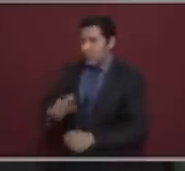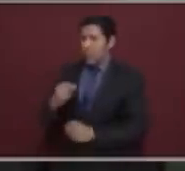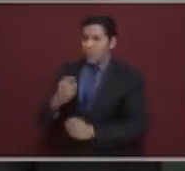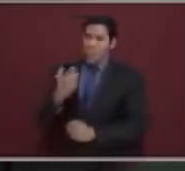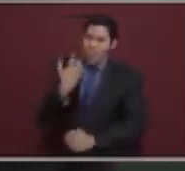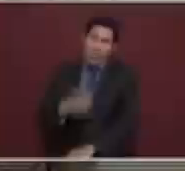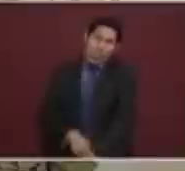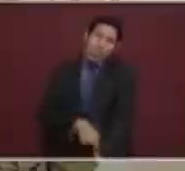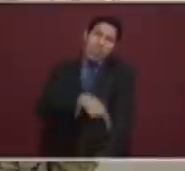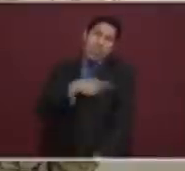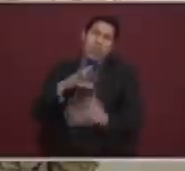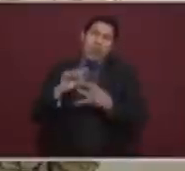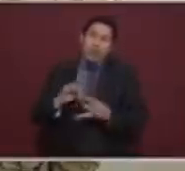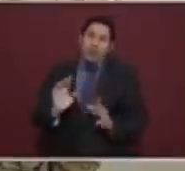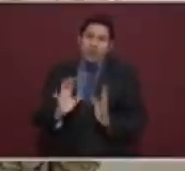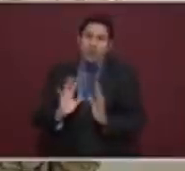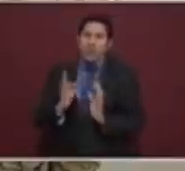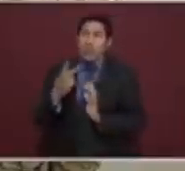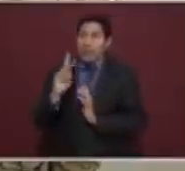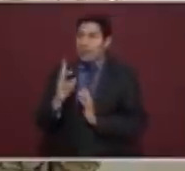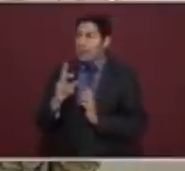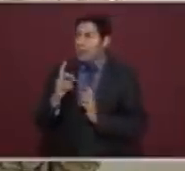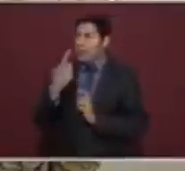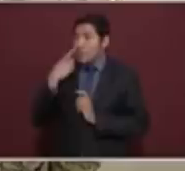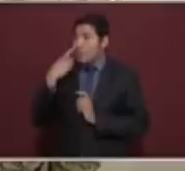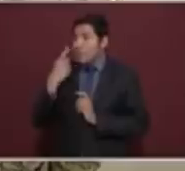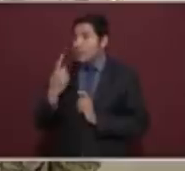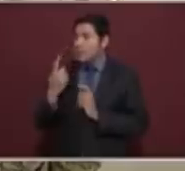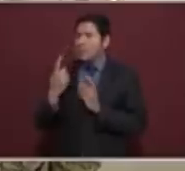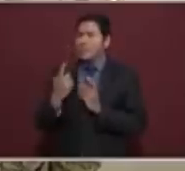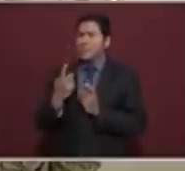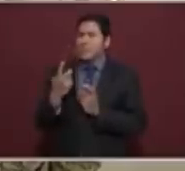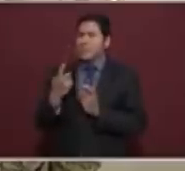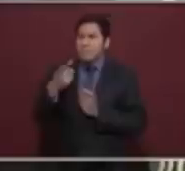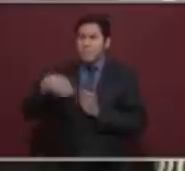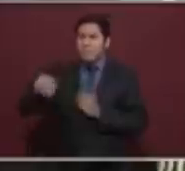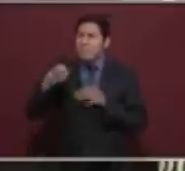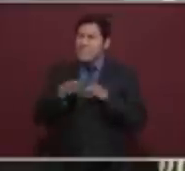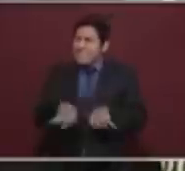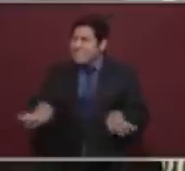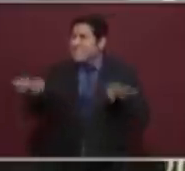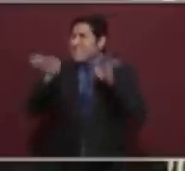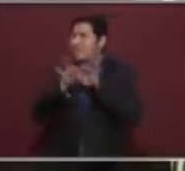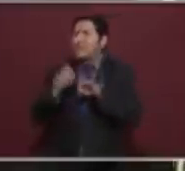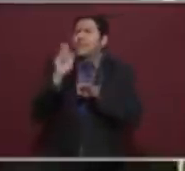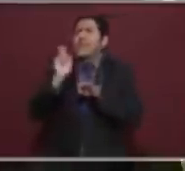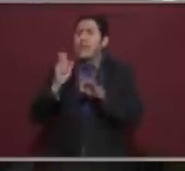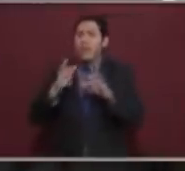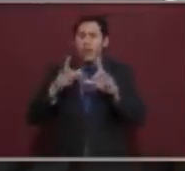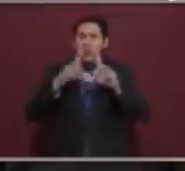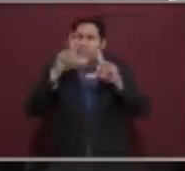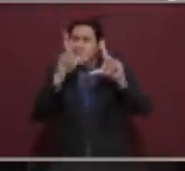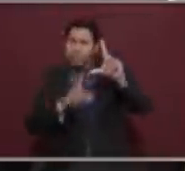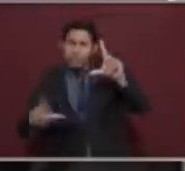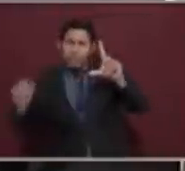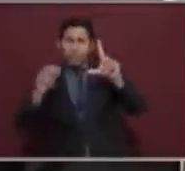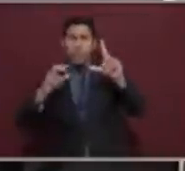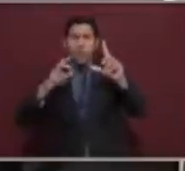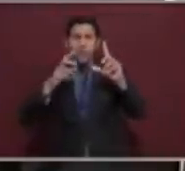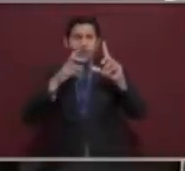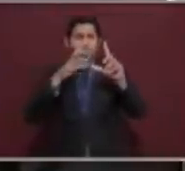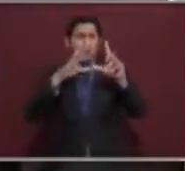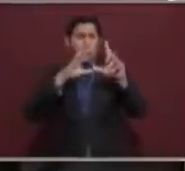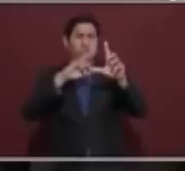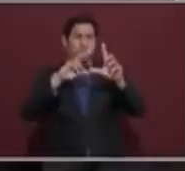pero vean ustedes la relevancia de tener una región integrada con un estado